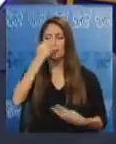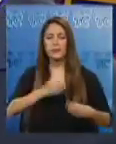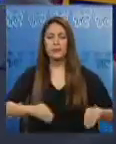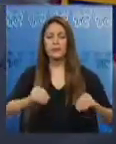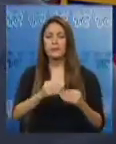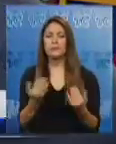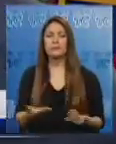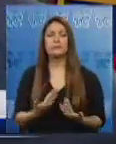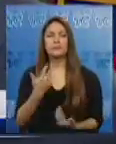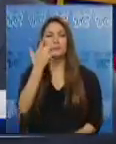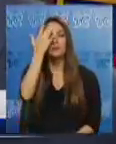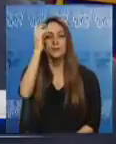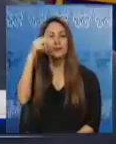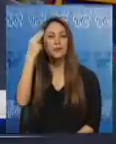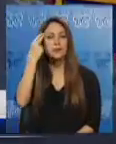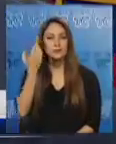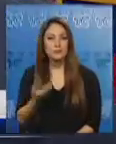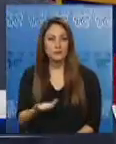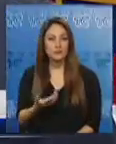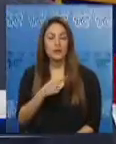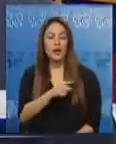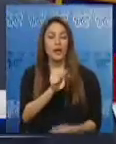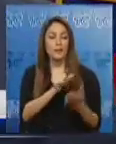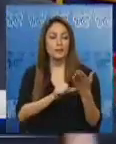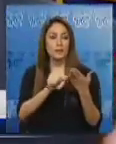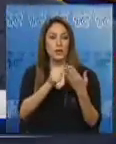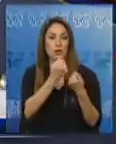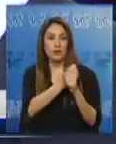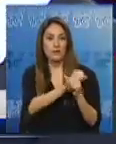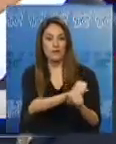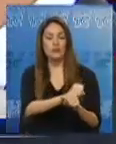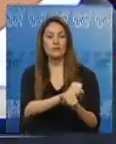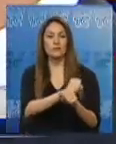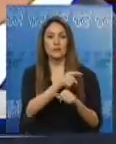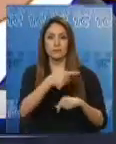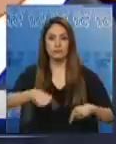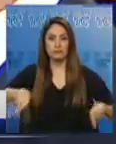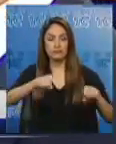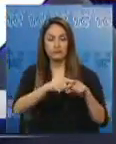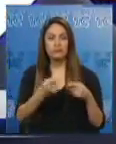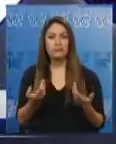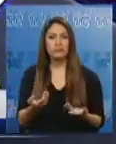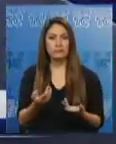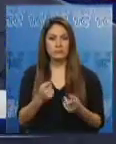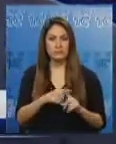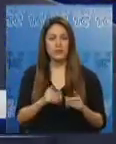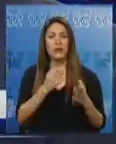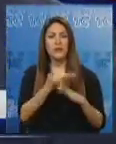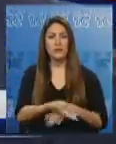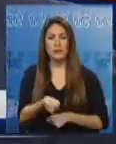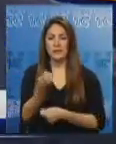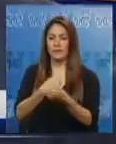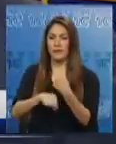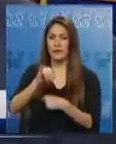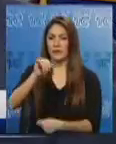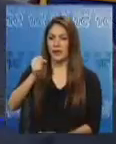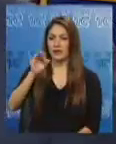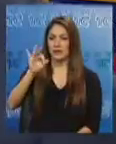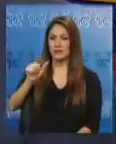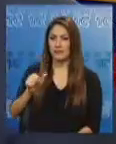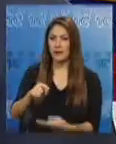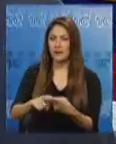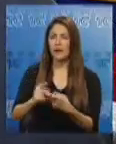viene. Eran los terrenos para el Ministerio de Defensa, para Defensa Nacional, para el Fuerte Huancavilca. Luego se lo venden al IFA, voy a ver cuánto se lo